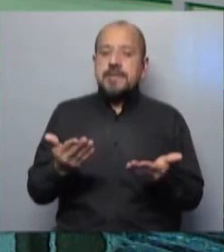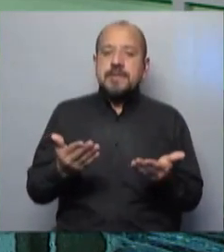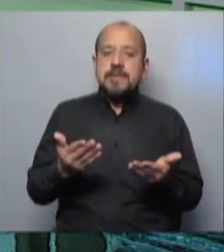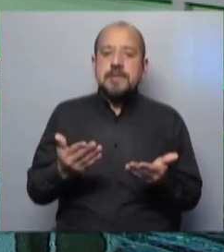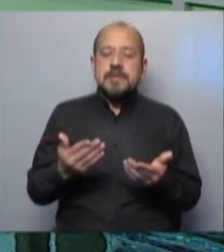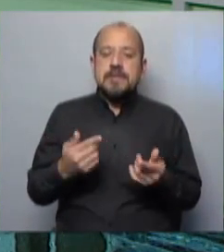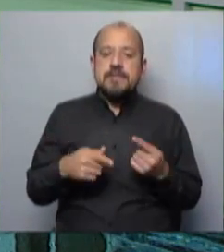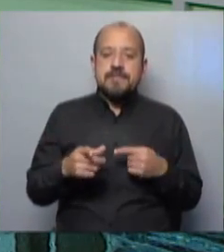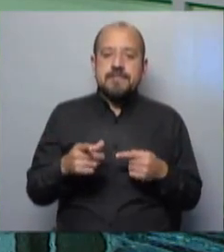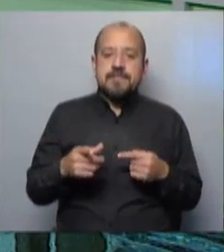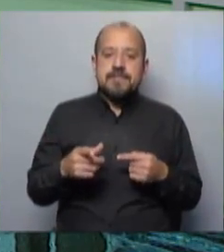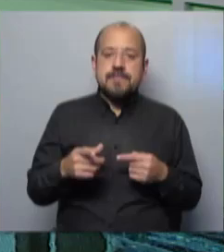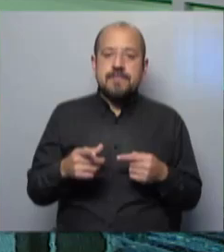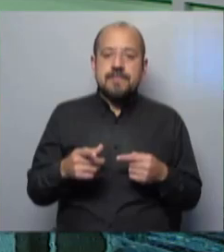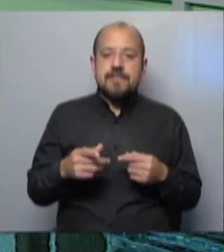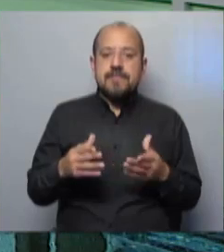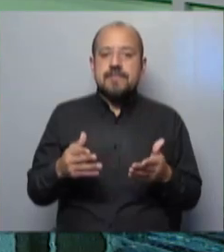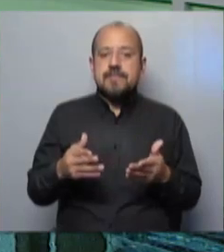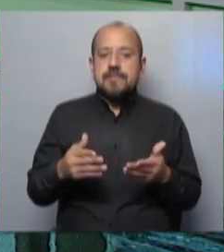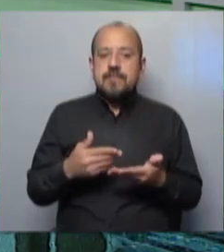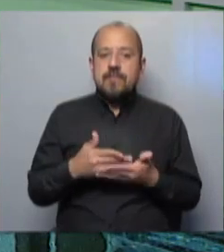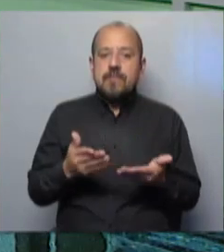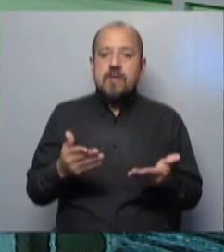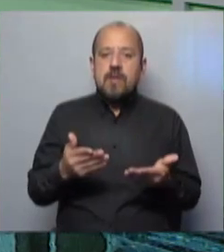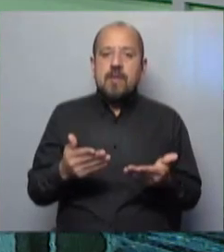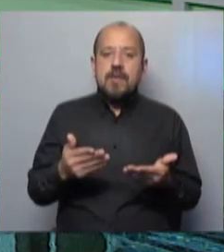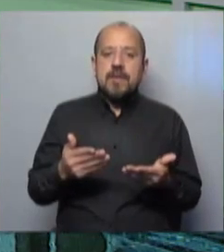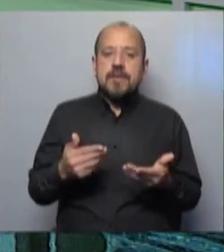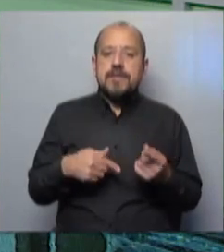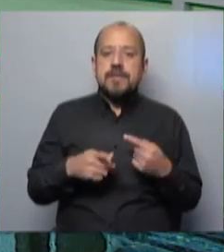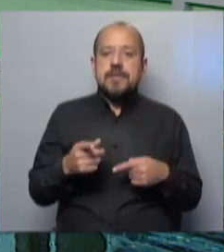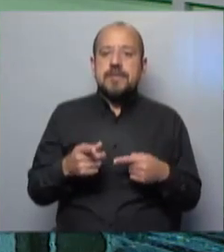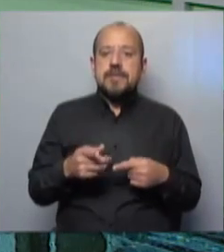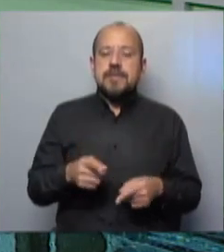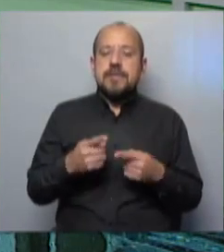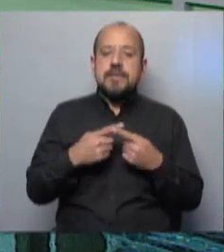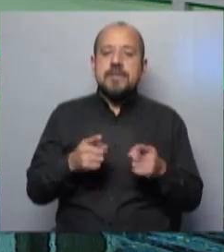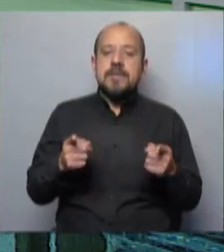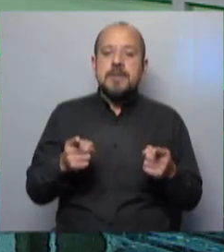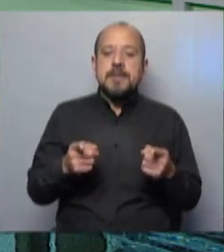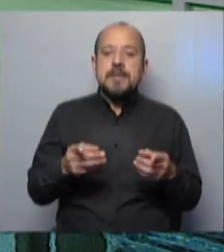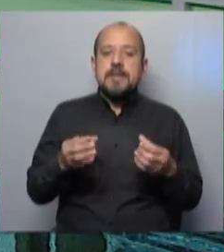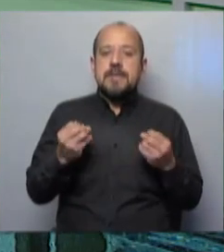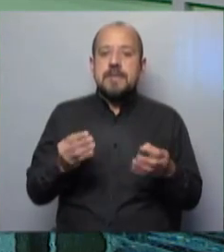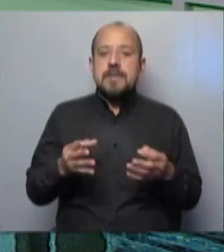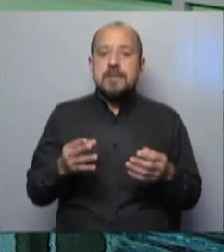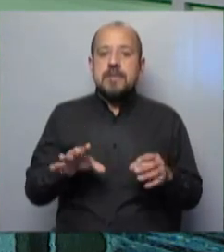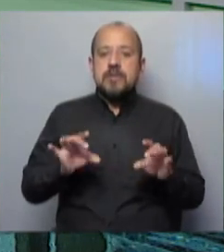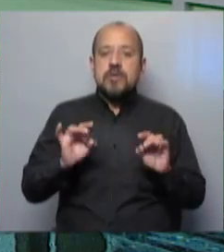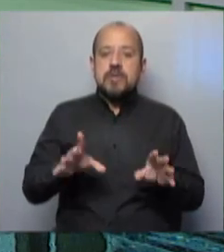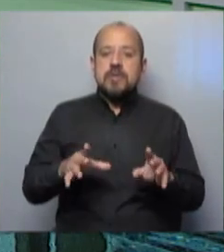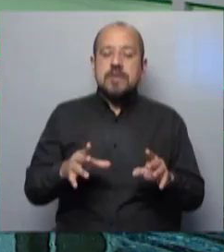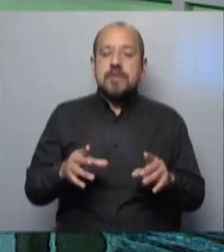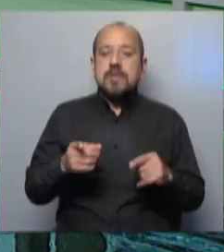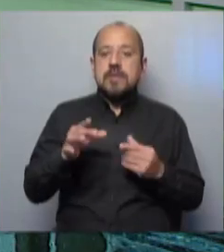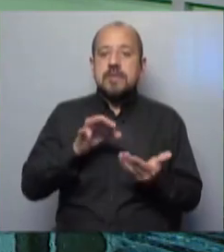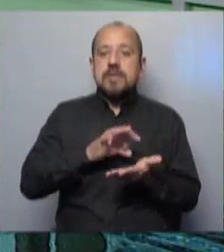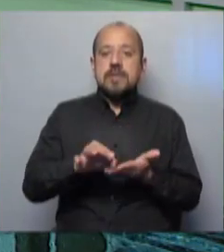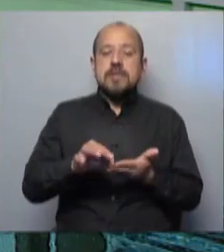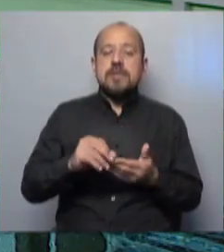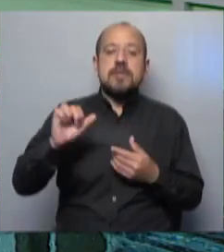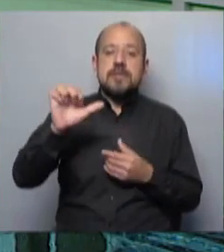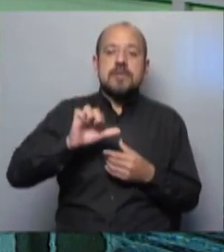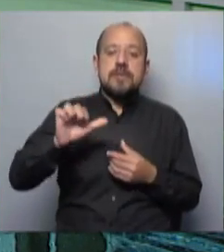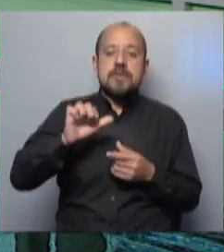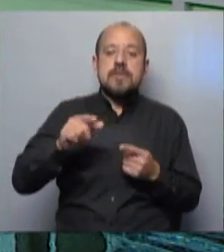sobre lo que creo que vamos a profundizar también en los minutos más adelante diferencias porque sólo habilita a prestar estos servicios a las empresas